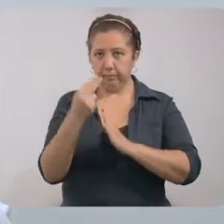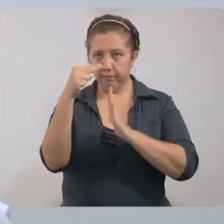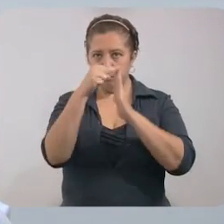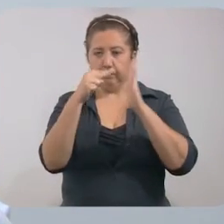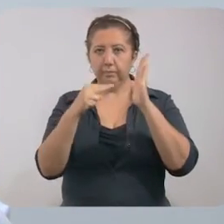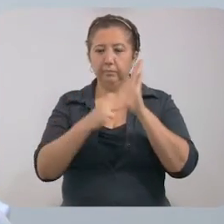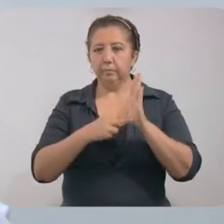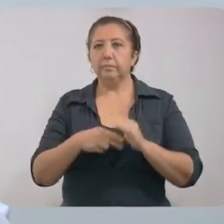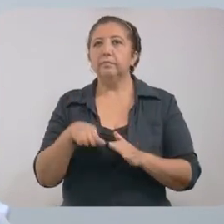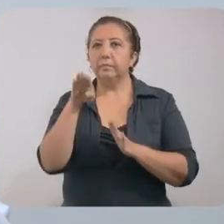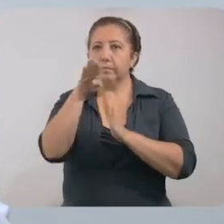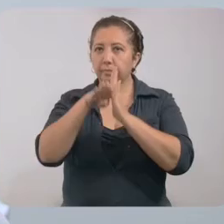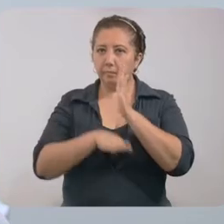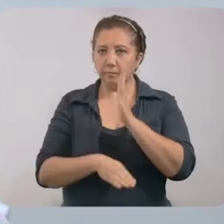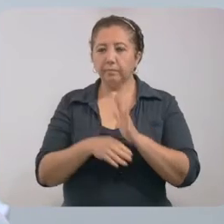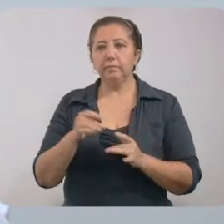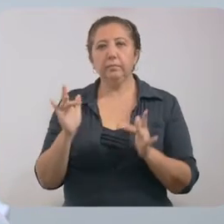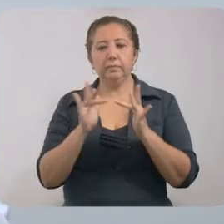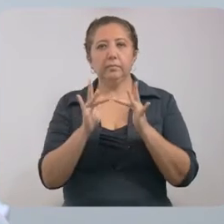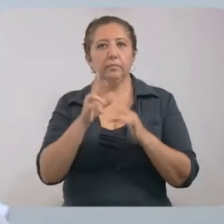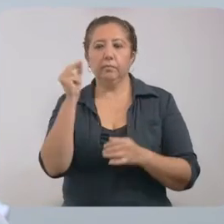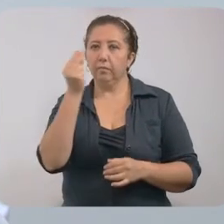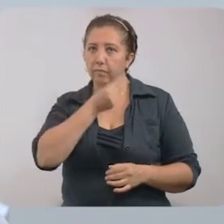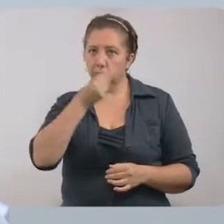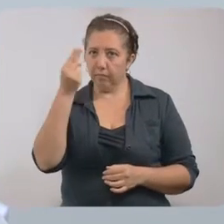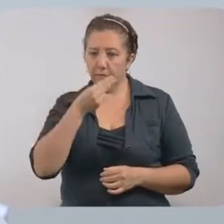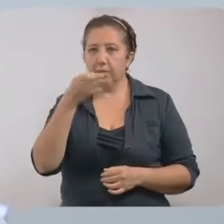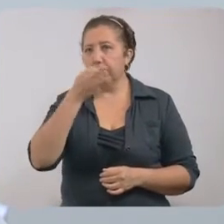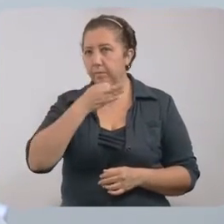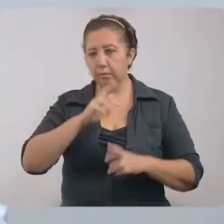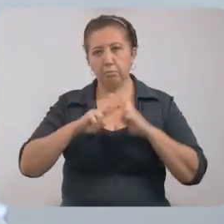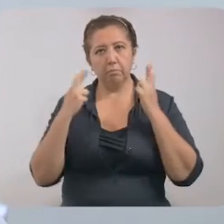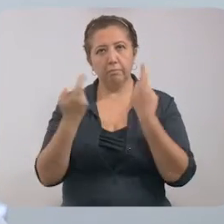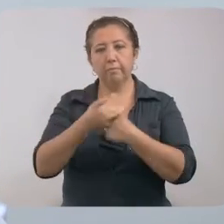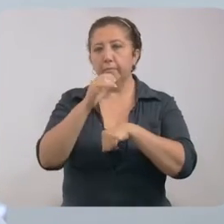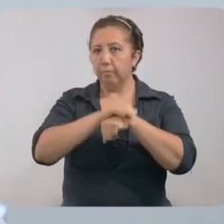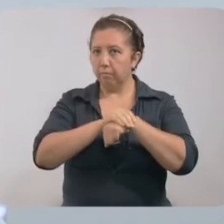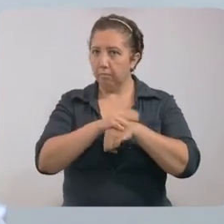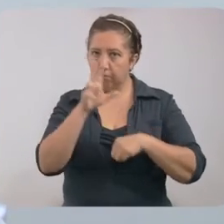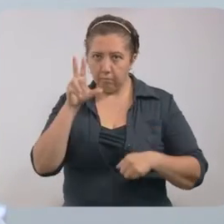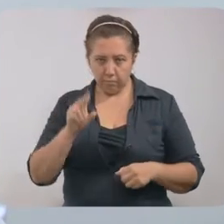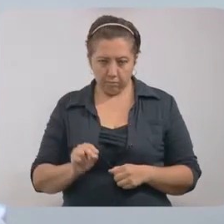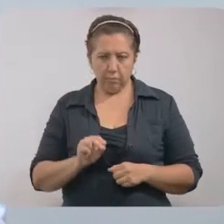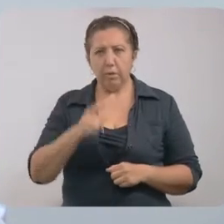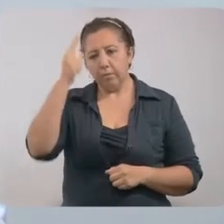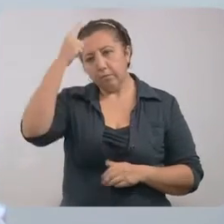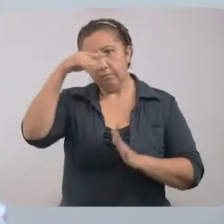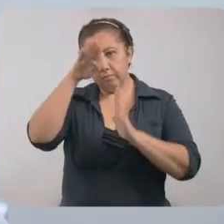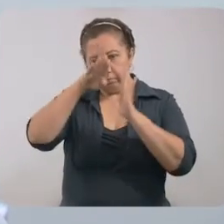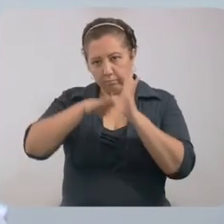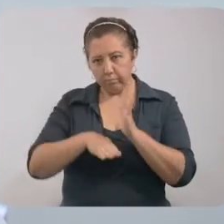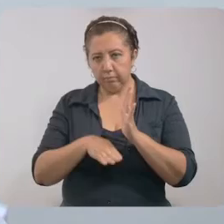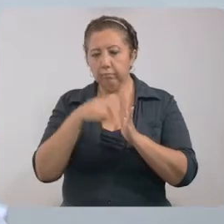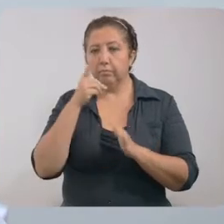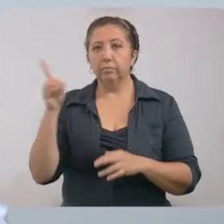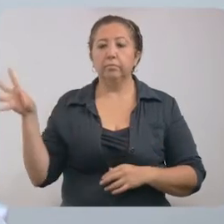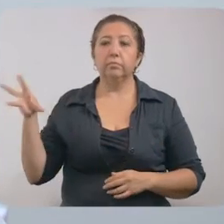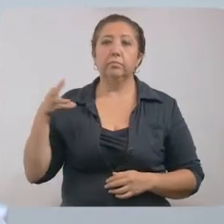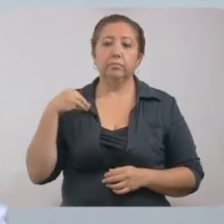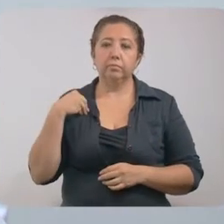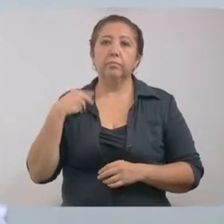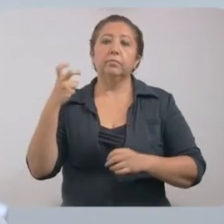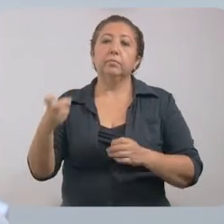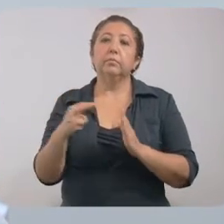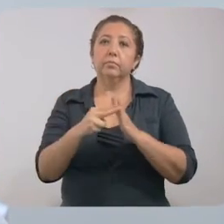implementado nuevas medidas tendientes a reducir el contacto social innecesario, las fiestas y las reuniones sociales y así reducir el avance de